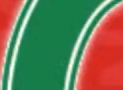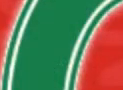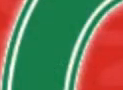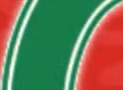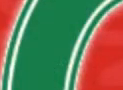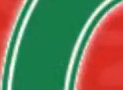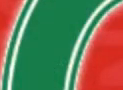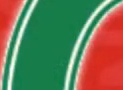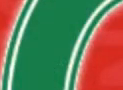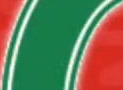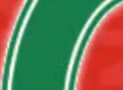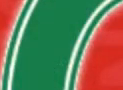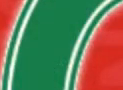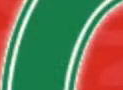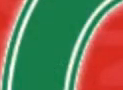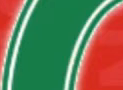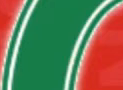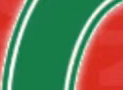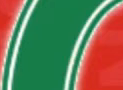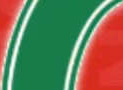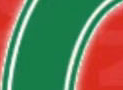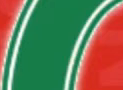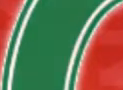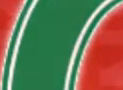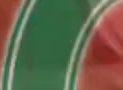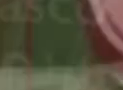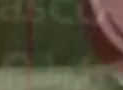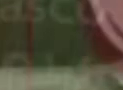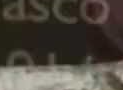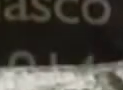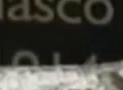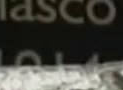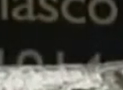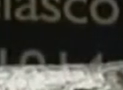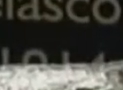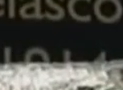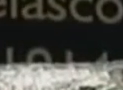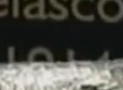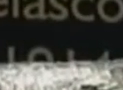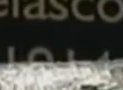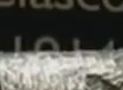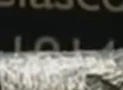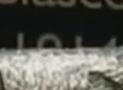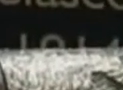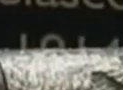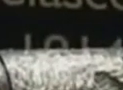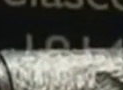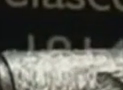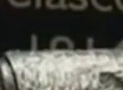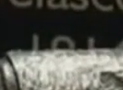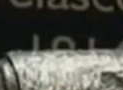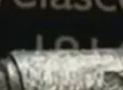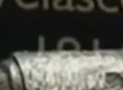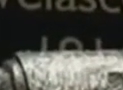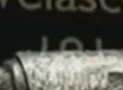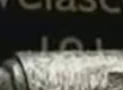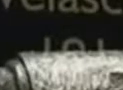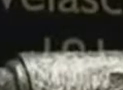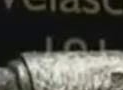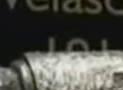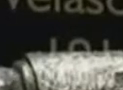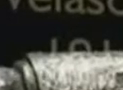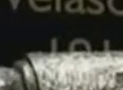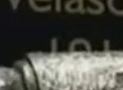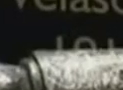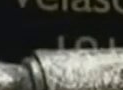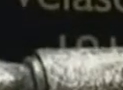partido en el gobierno, que está conformado por Morena, el Partido Verde, el PT, tiene la